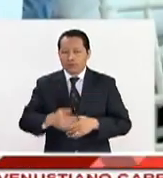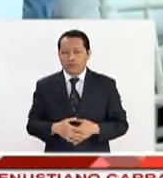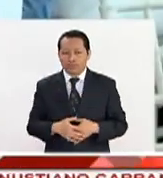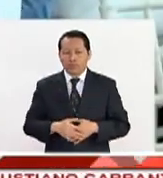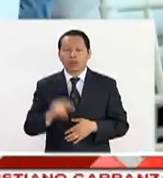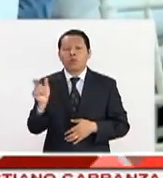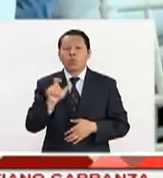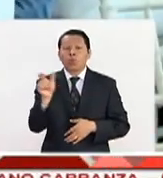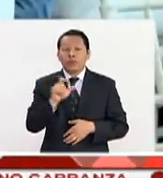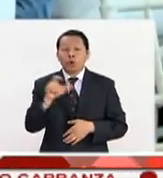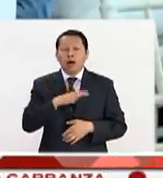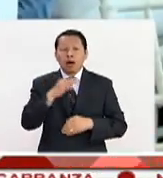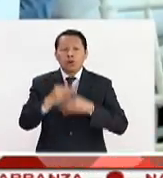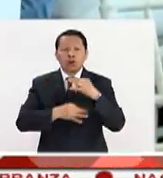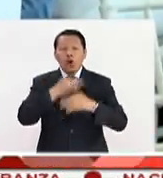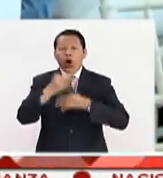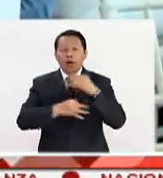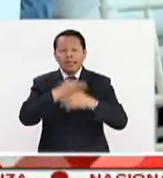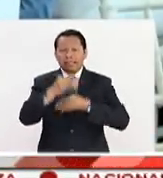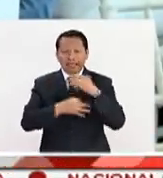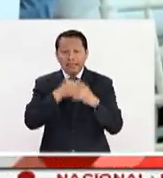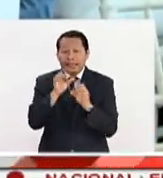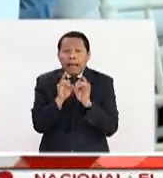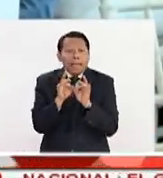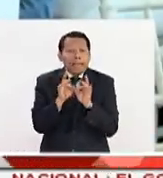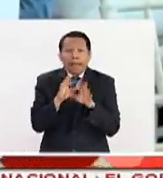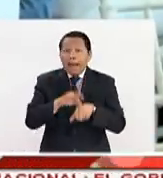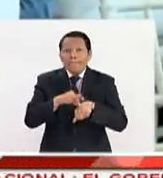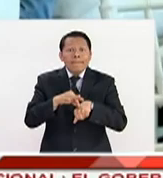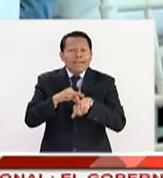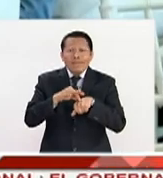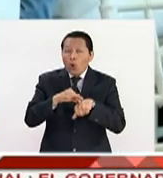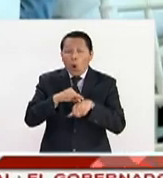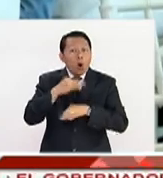Cuando está un noticiero al aire en vivo,